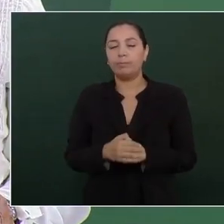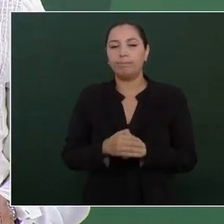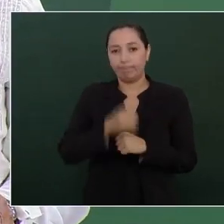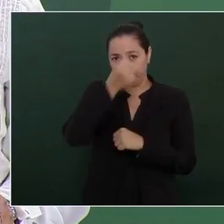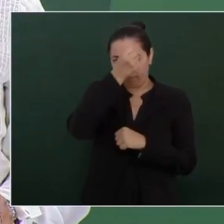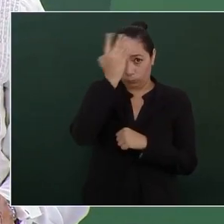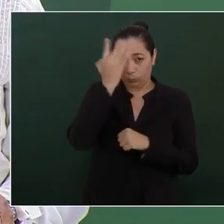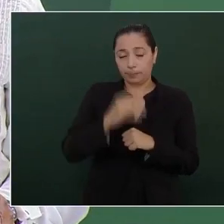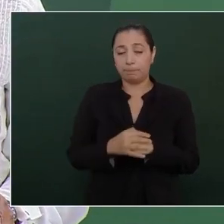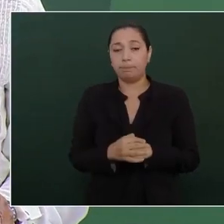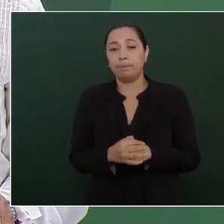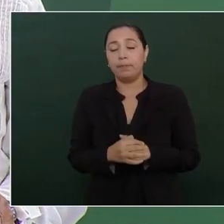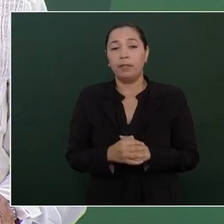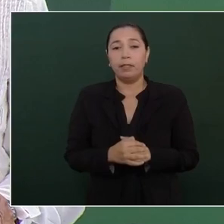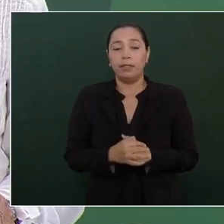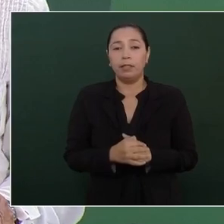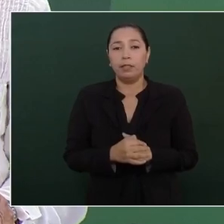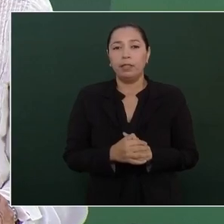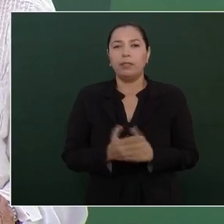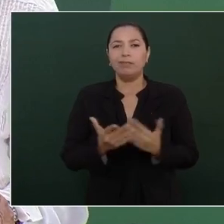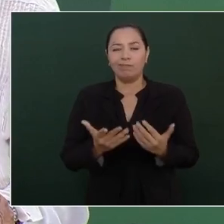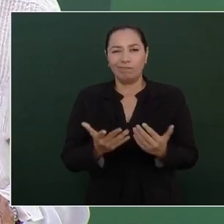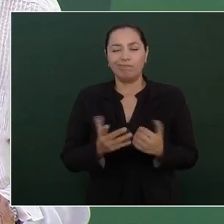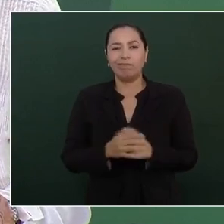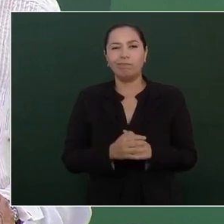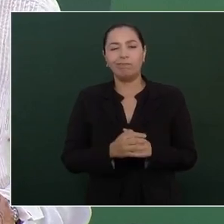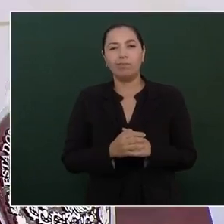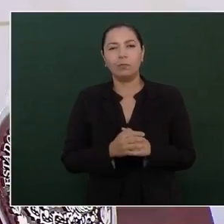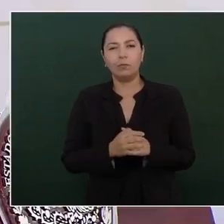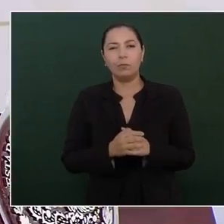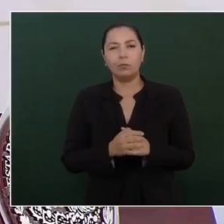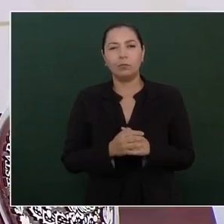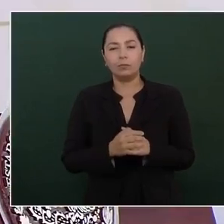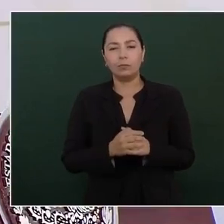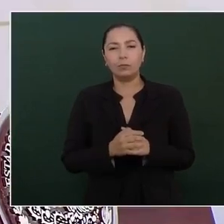Rocha, que tiene que ver con